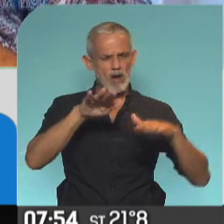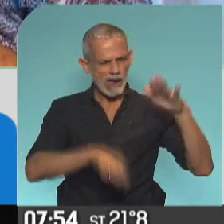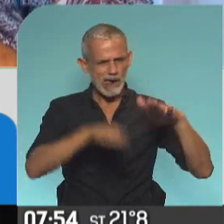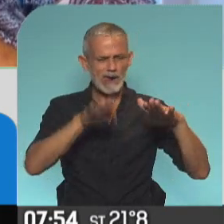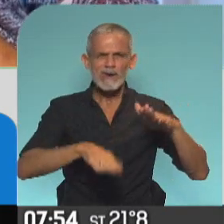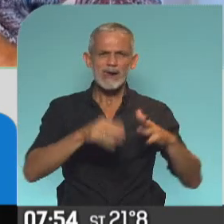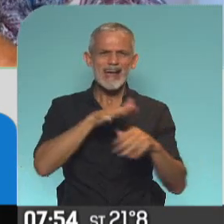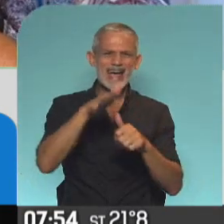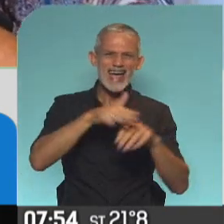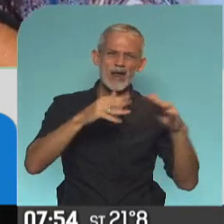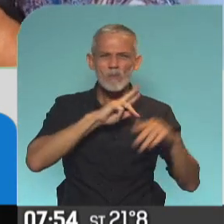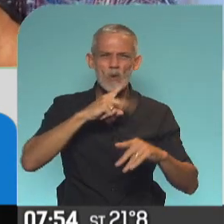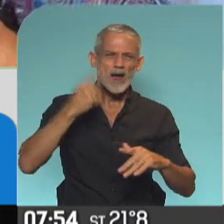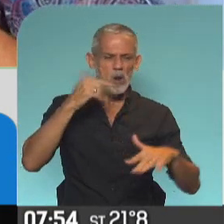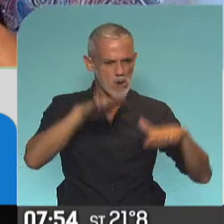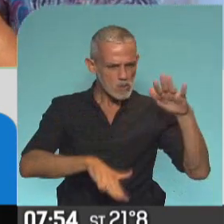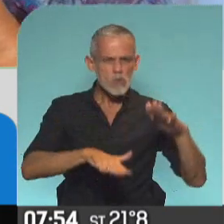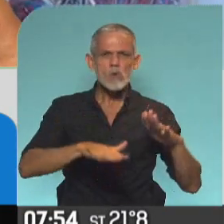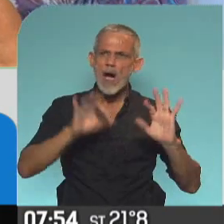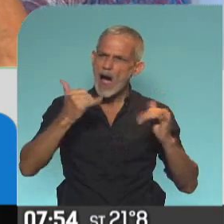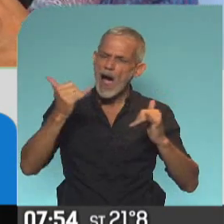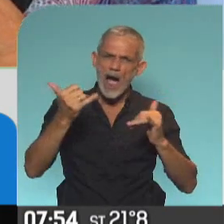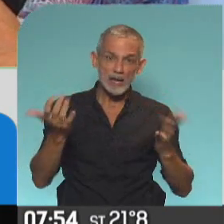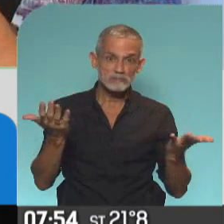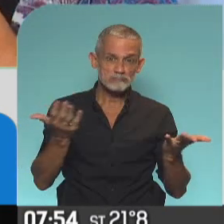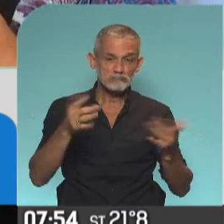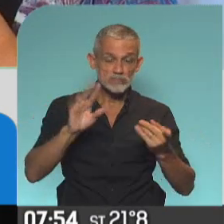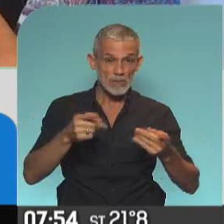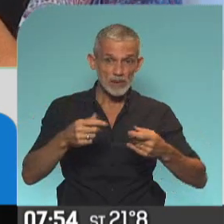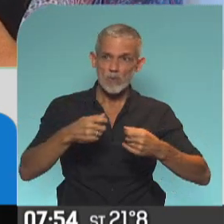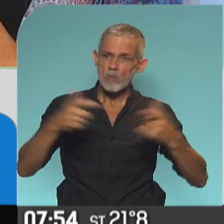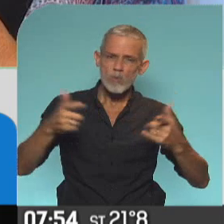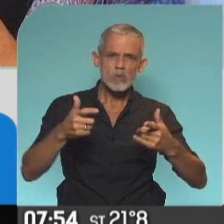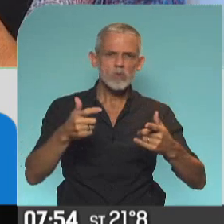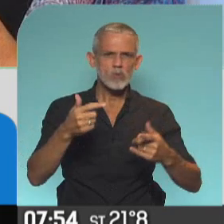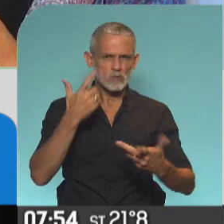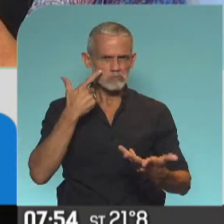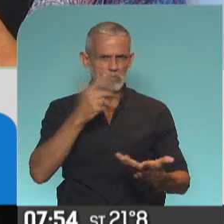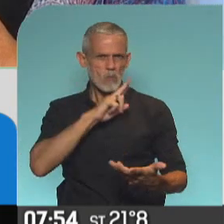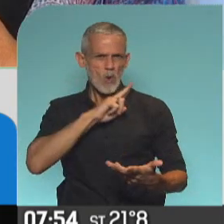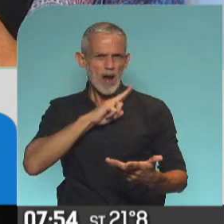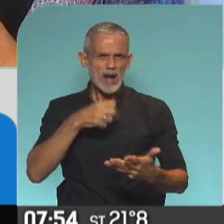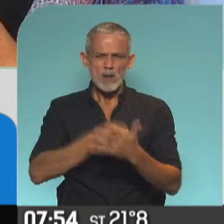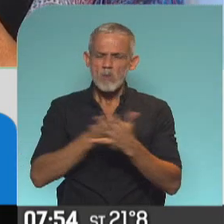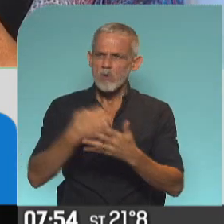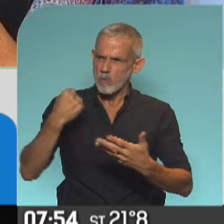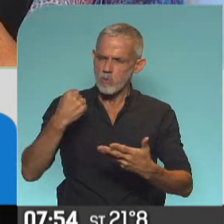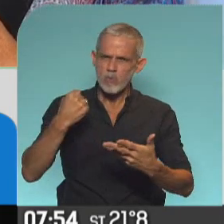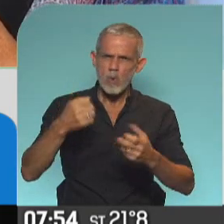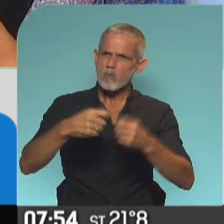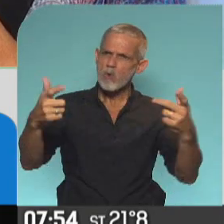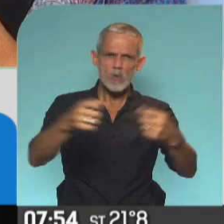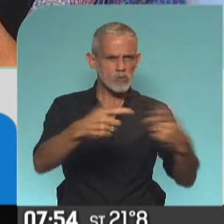de género que existe, sin embargo, y de crecimiento también, ¿no? De los movimientos feministas. Sin embargo, bueno, el número de